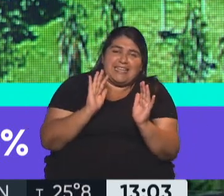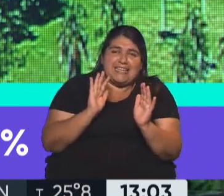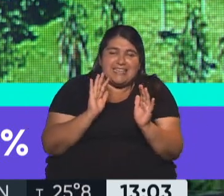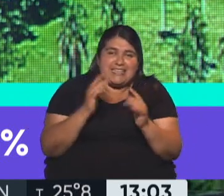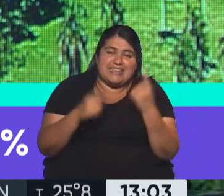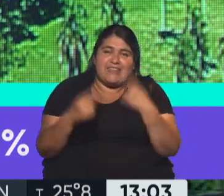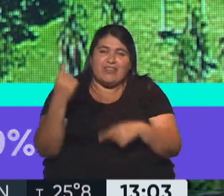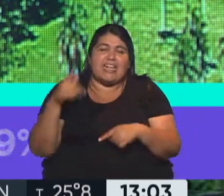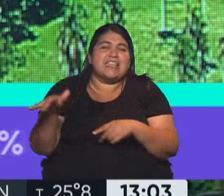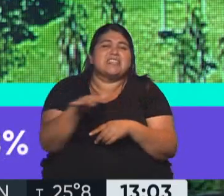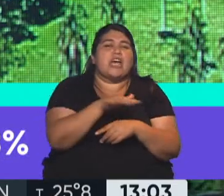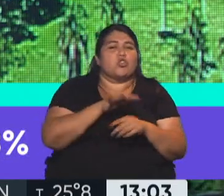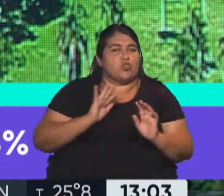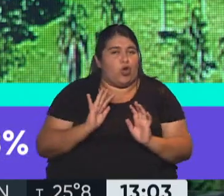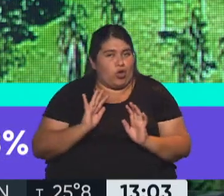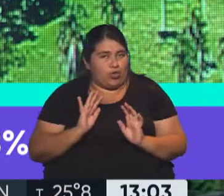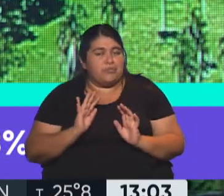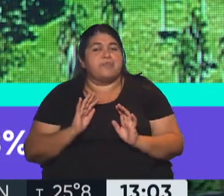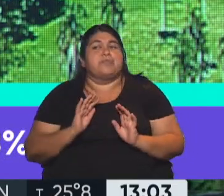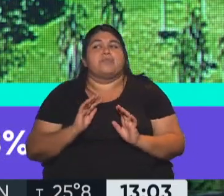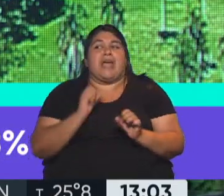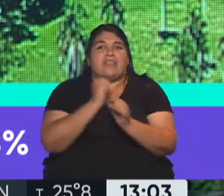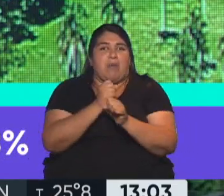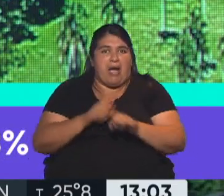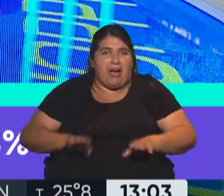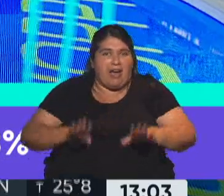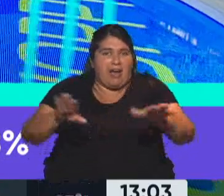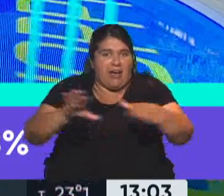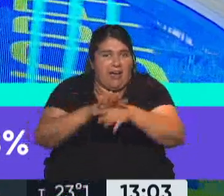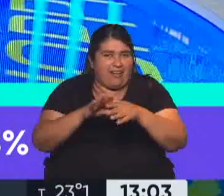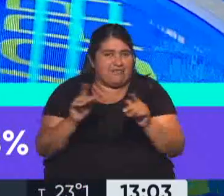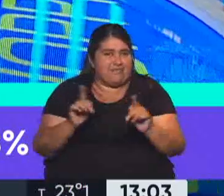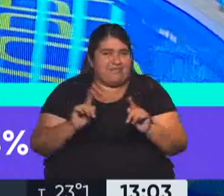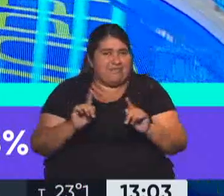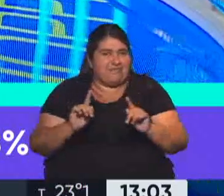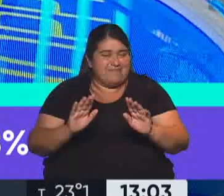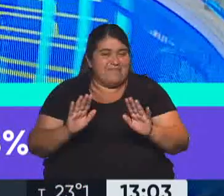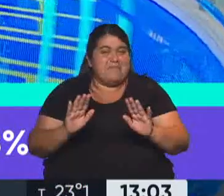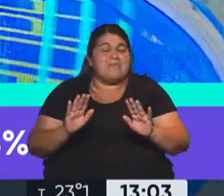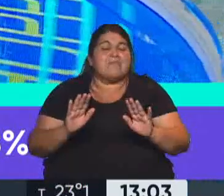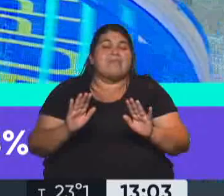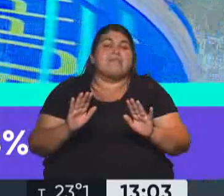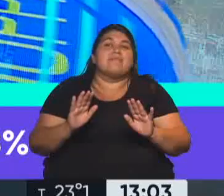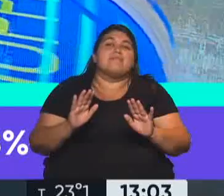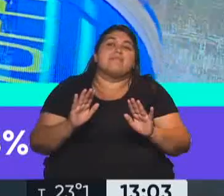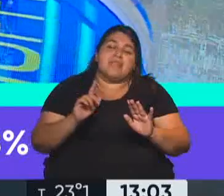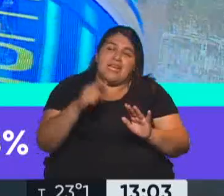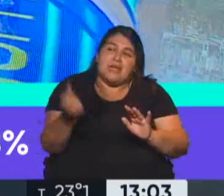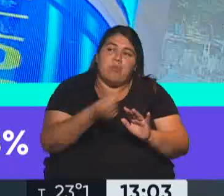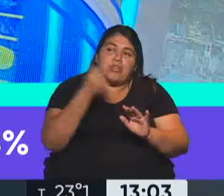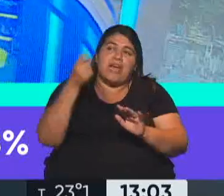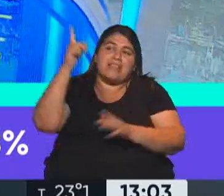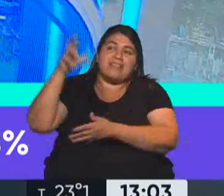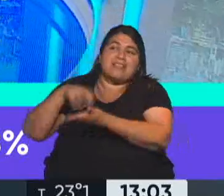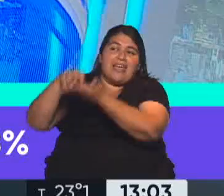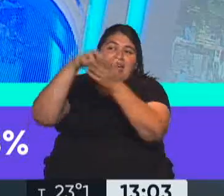distintos sectores que parece que no todos trabajaran en el mismo sentido, y ahora explico por qué digo esto, evidentemente tiene importancia, porque en el caso